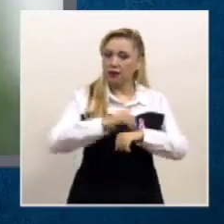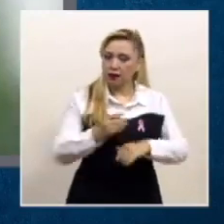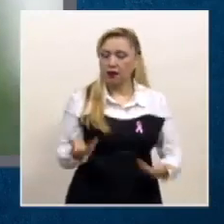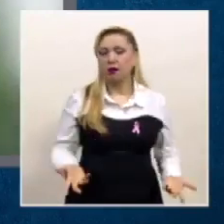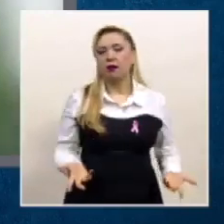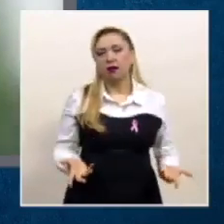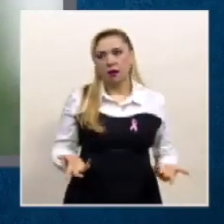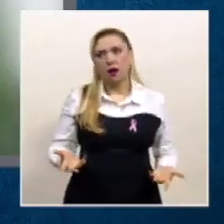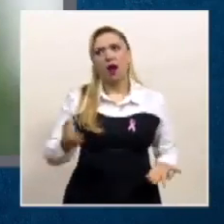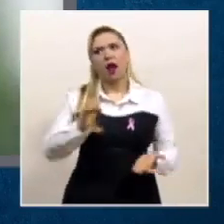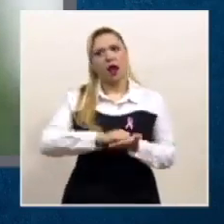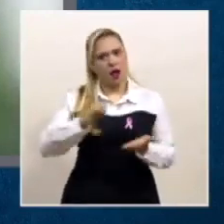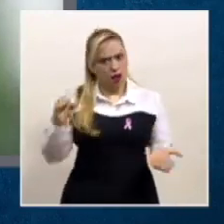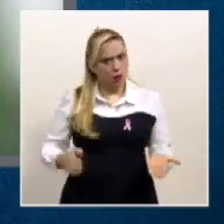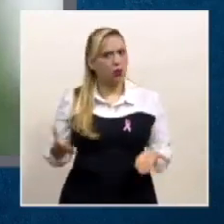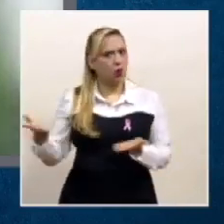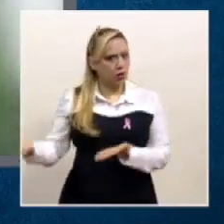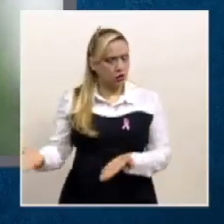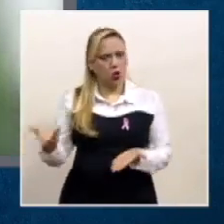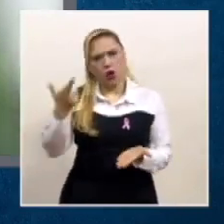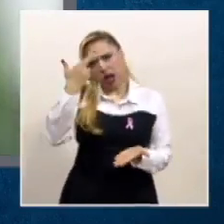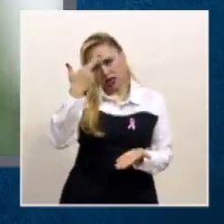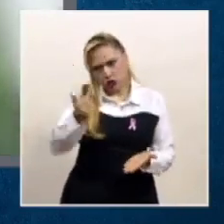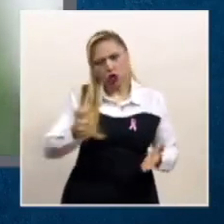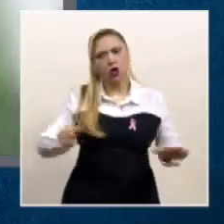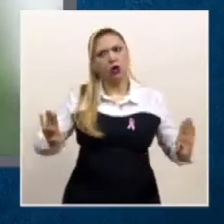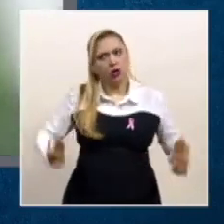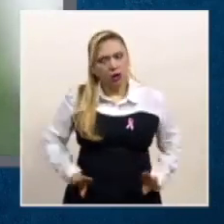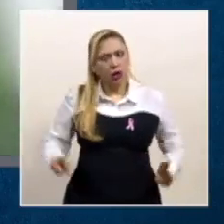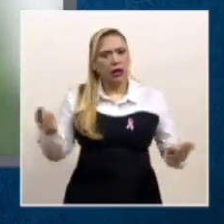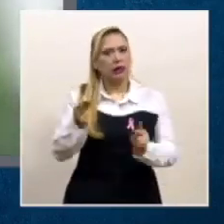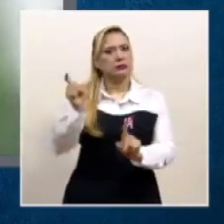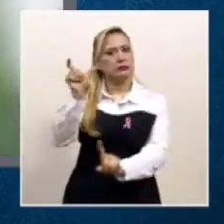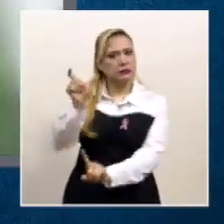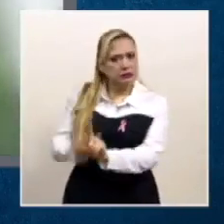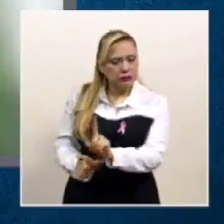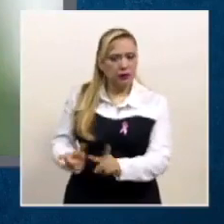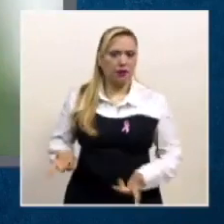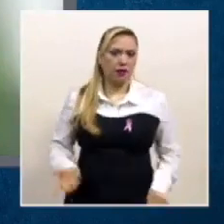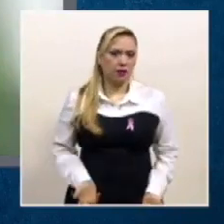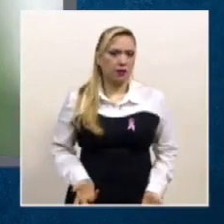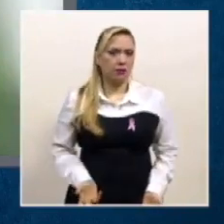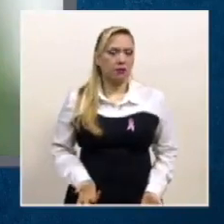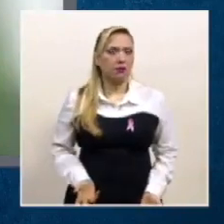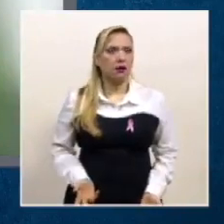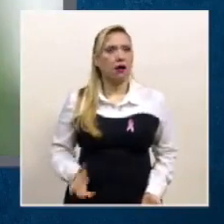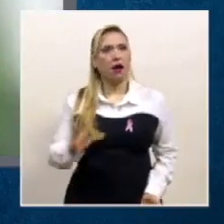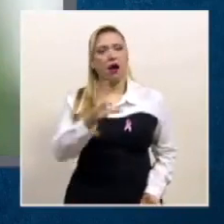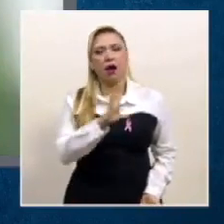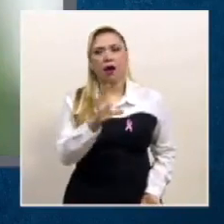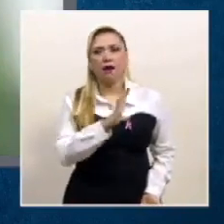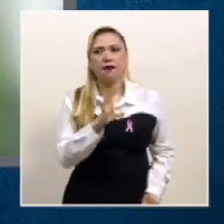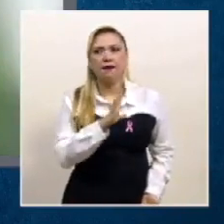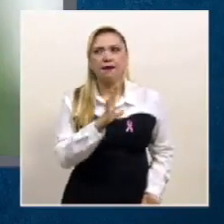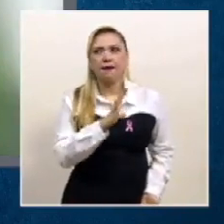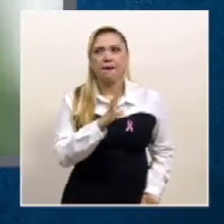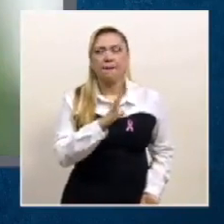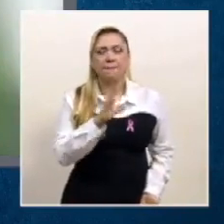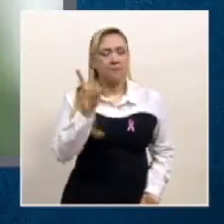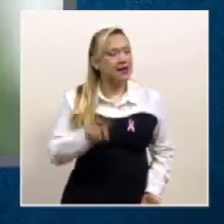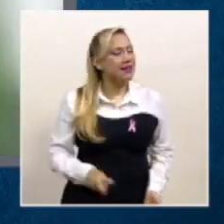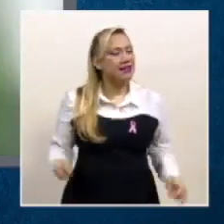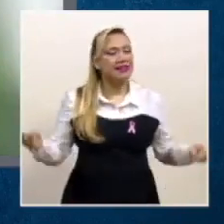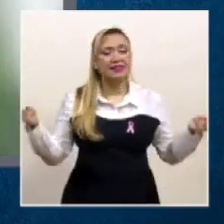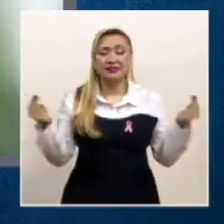con los ajustes razonables, ¿no? Su nombre quizá indica eso. hay una necesidad